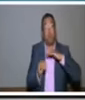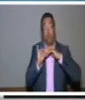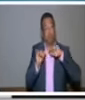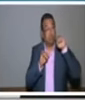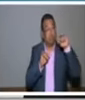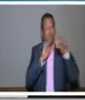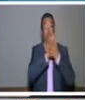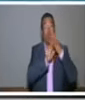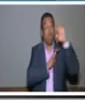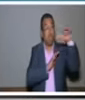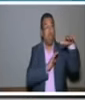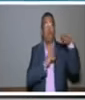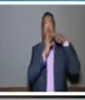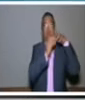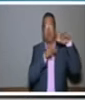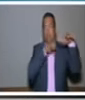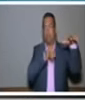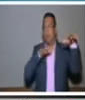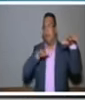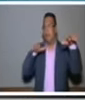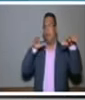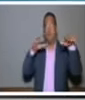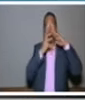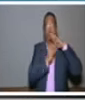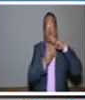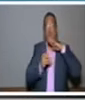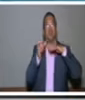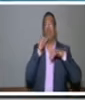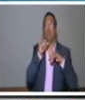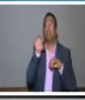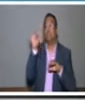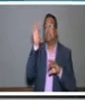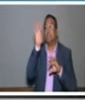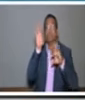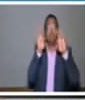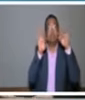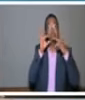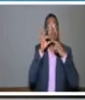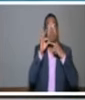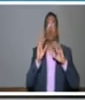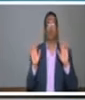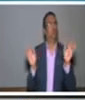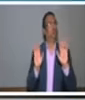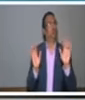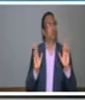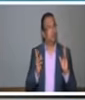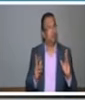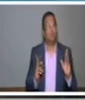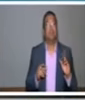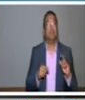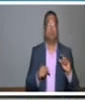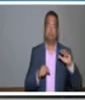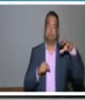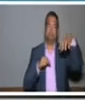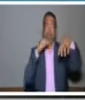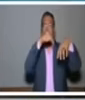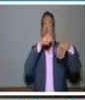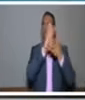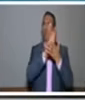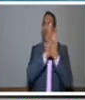a que no hablemos de la UHS y de CROEM y de University Garden sacadas con pinzas de todo un sistema público de enseñanza. ¿Y cómo esta escuela pública lo ha